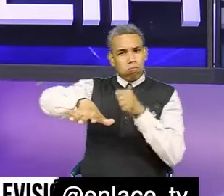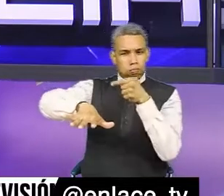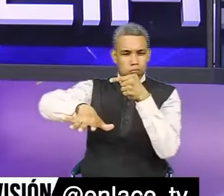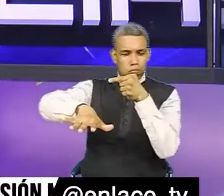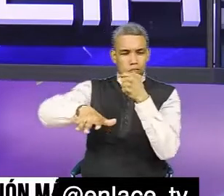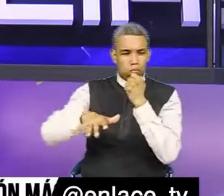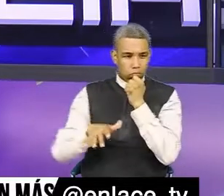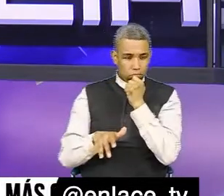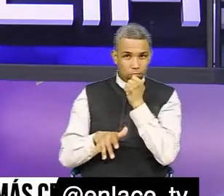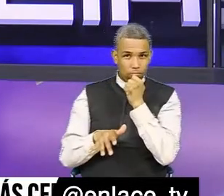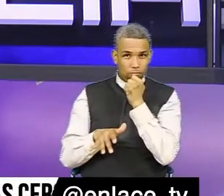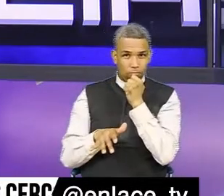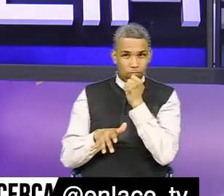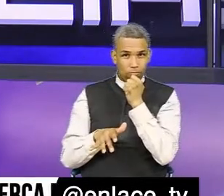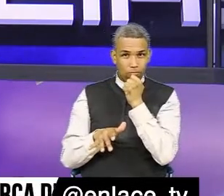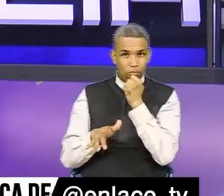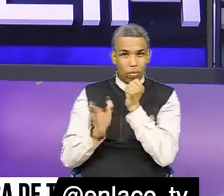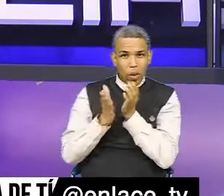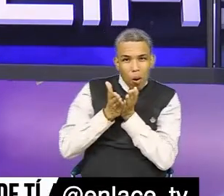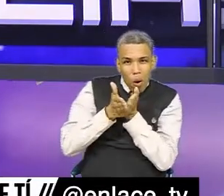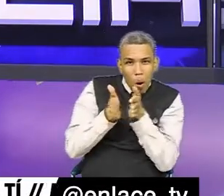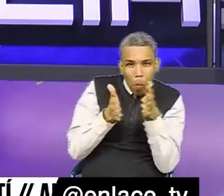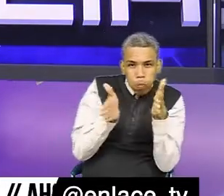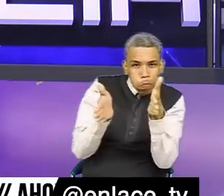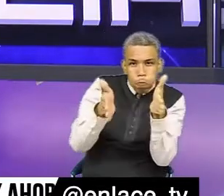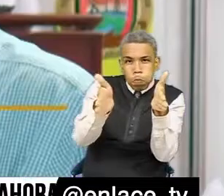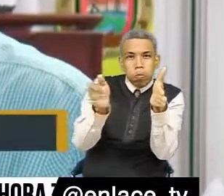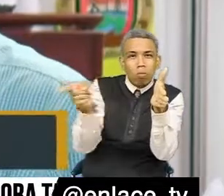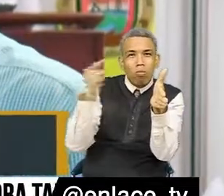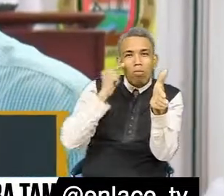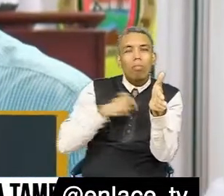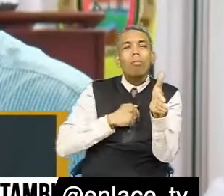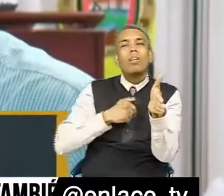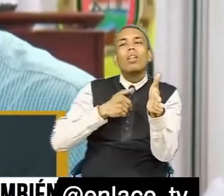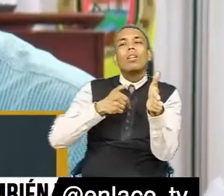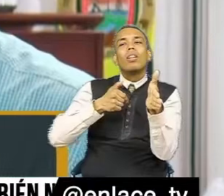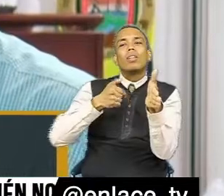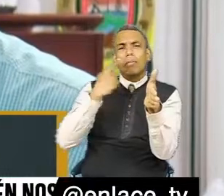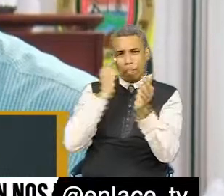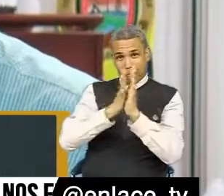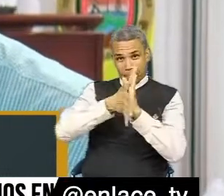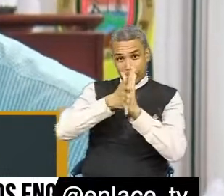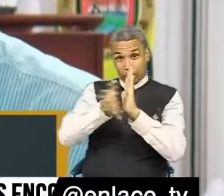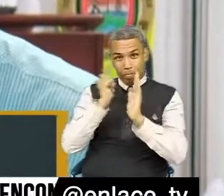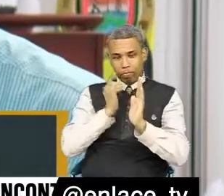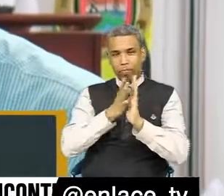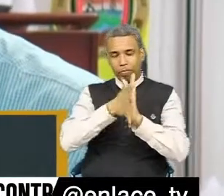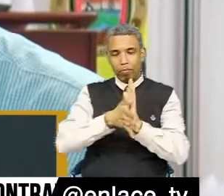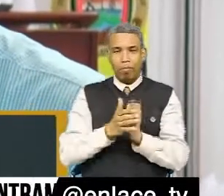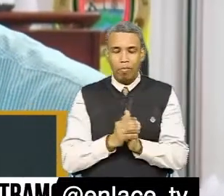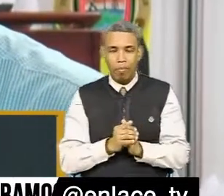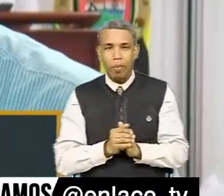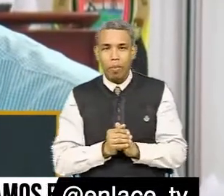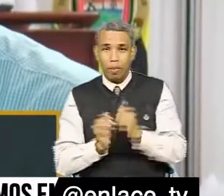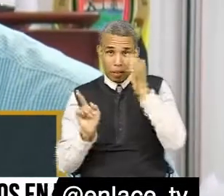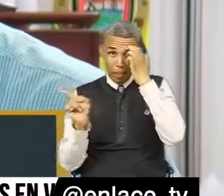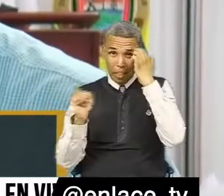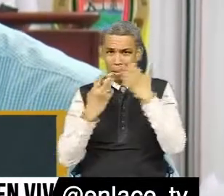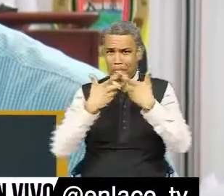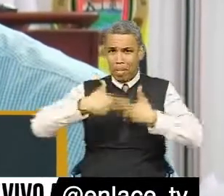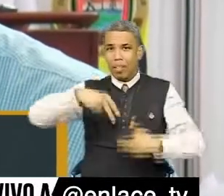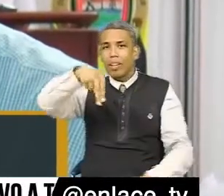contrato para la recuperación de la navegabilidad del río magdalena si en efecto nosotros confiábamos que en el último mes